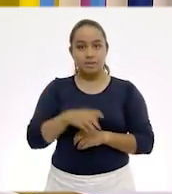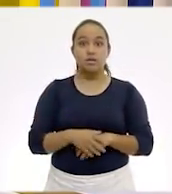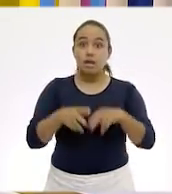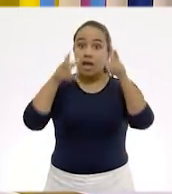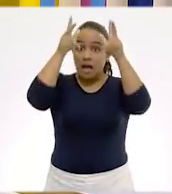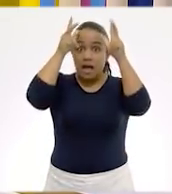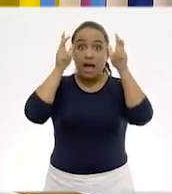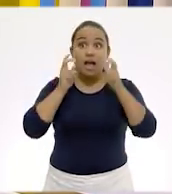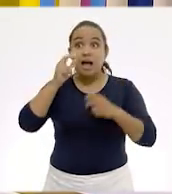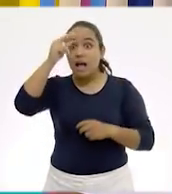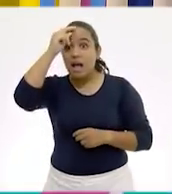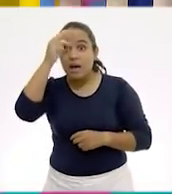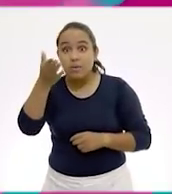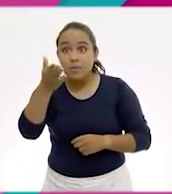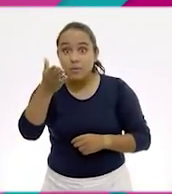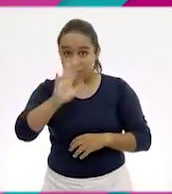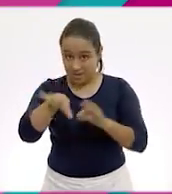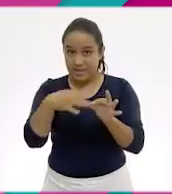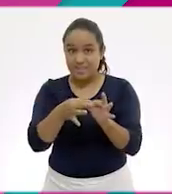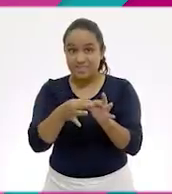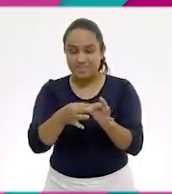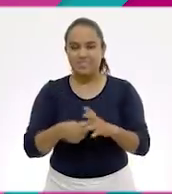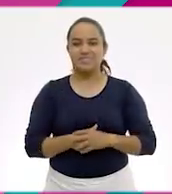Ajolisto, ¿estás listo?